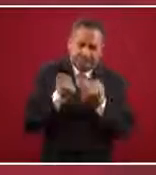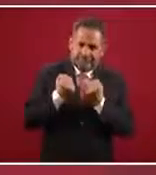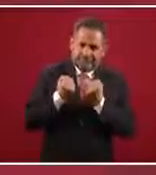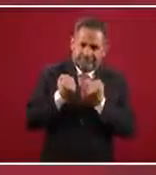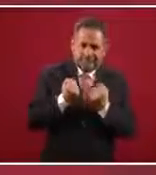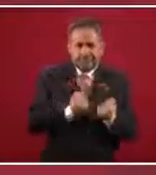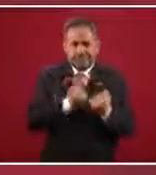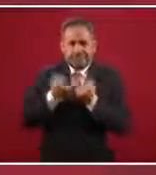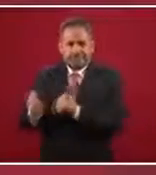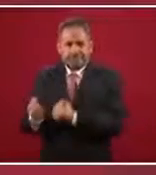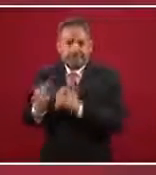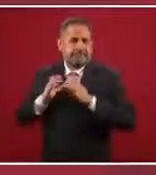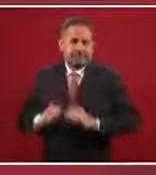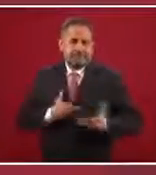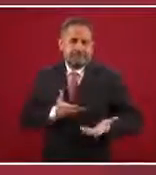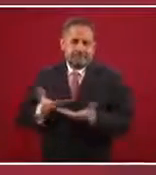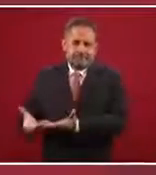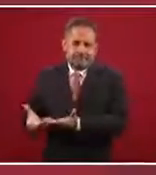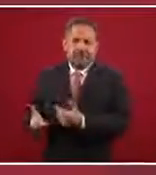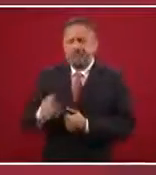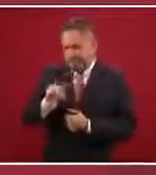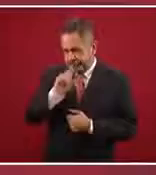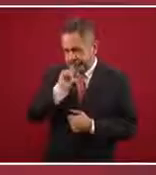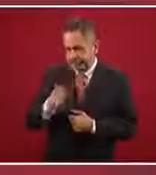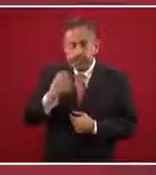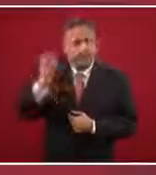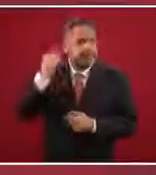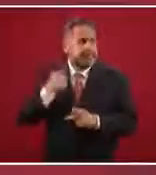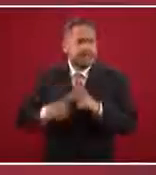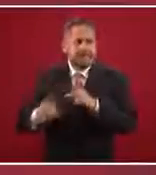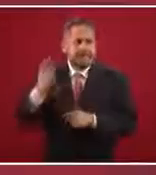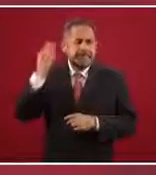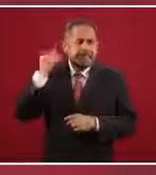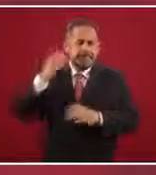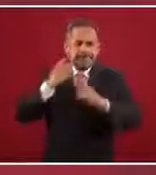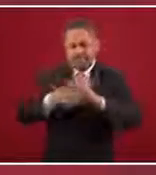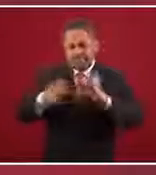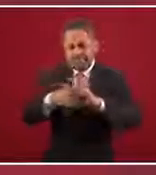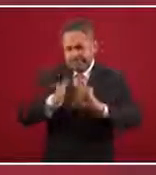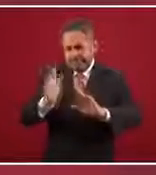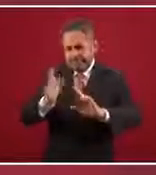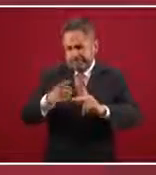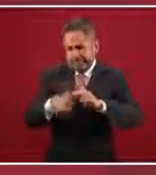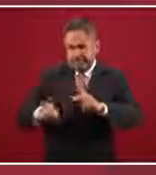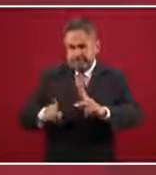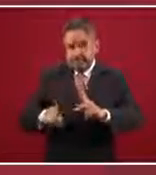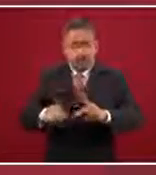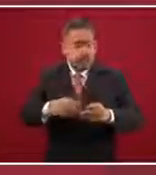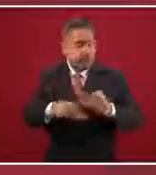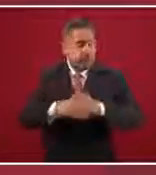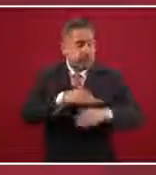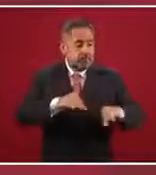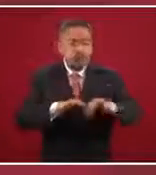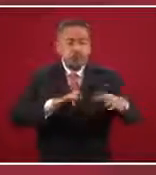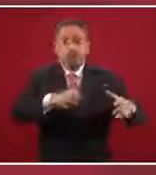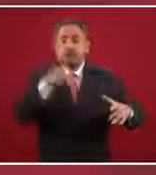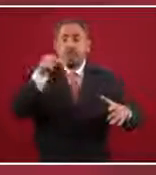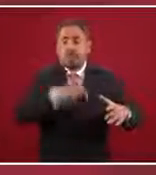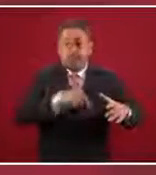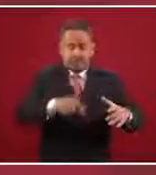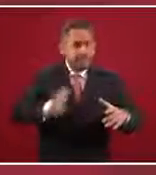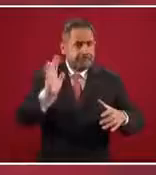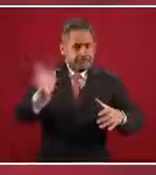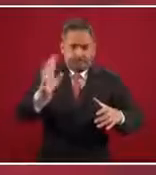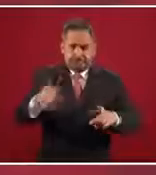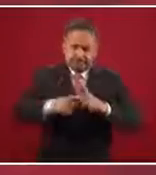empezó ya y como se informó hace algunas semanas todos los trabajos que